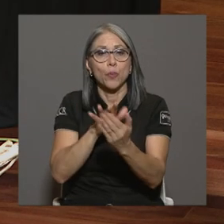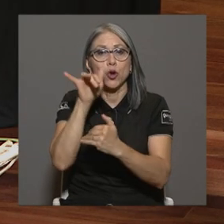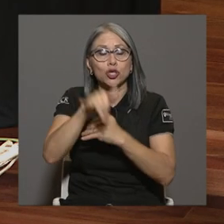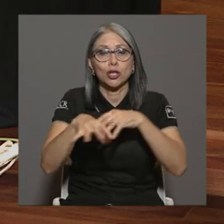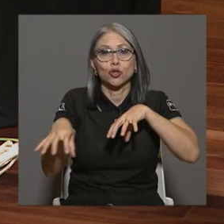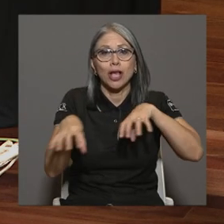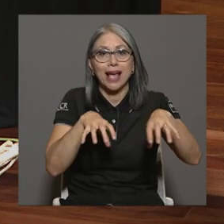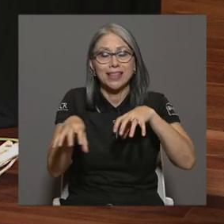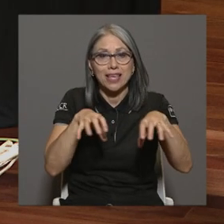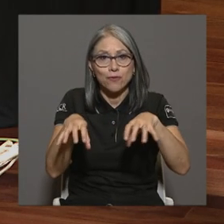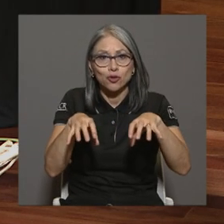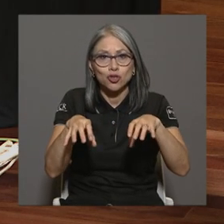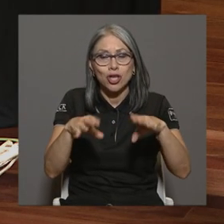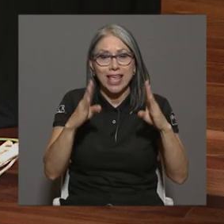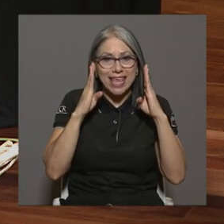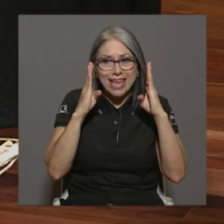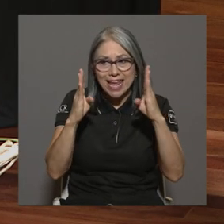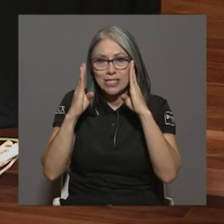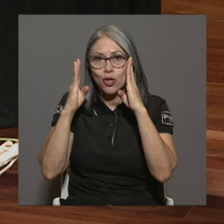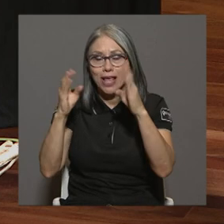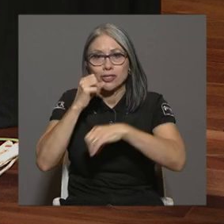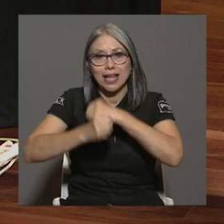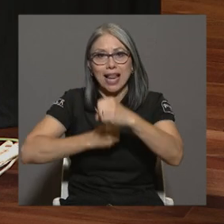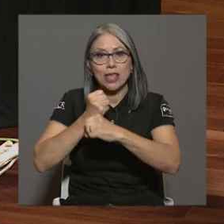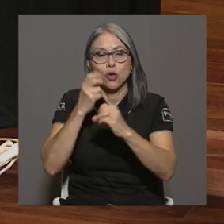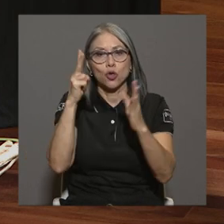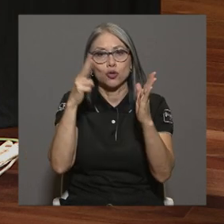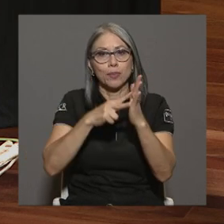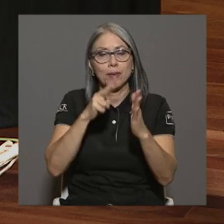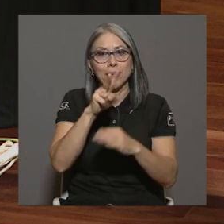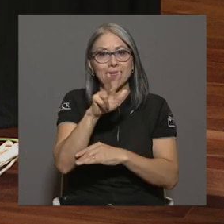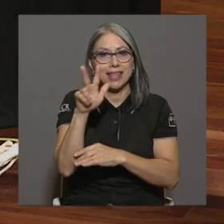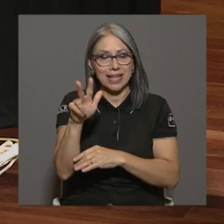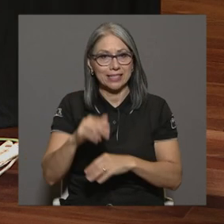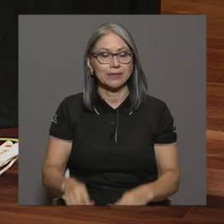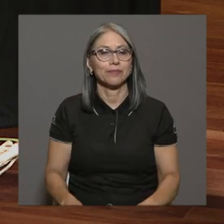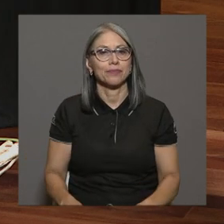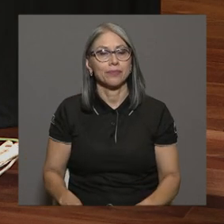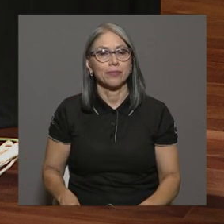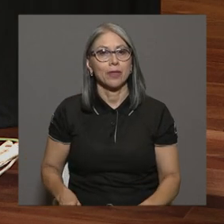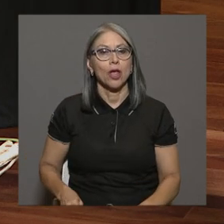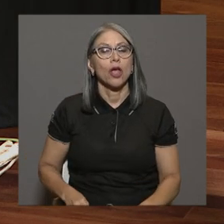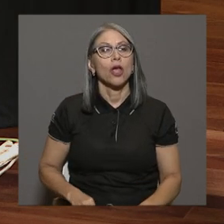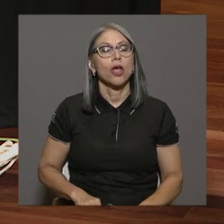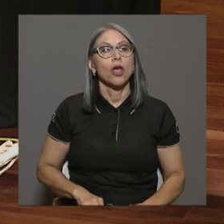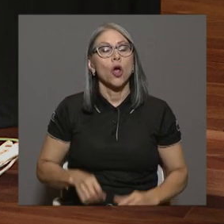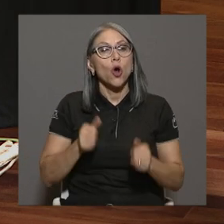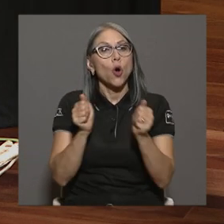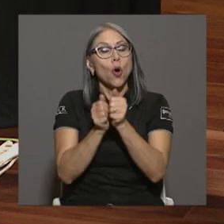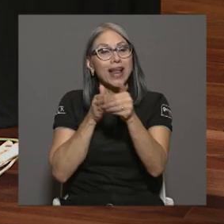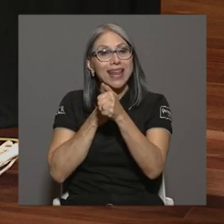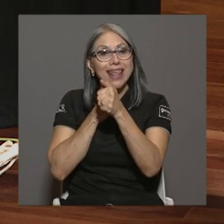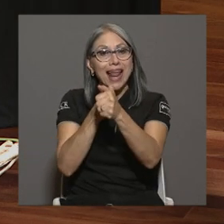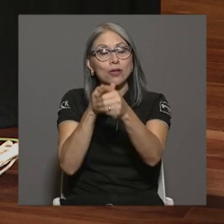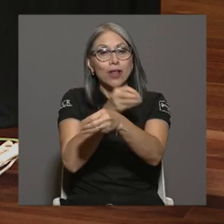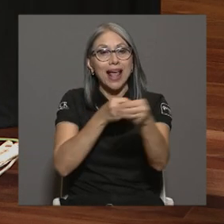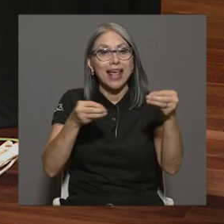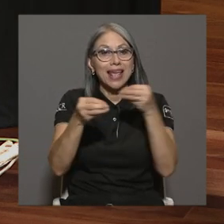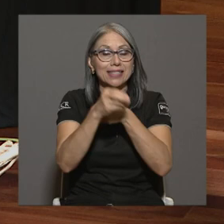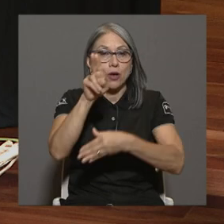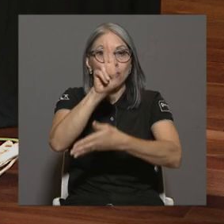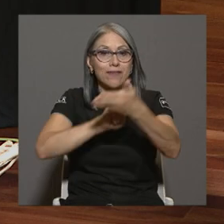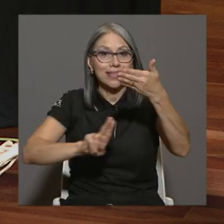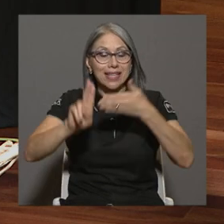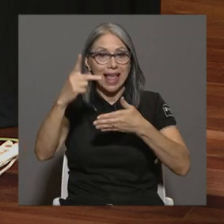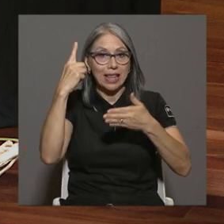activos y gestionados durante el 2023. Con el liderazgo de la Agencia Universitaria para la